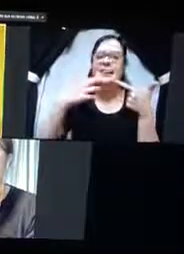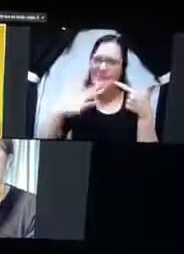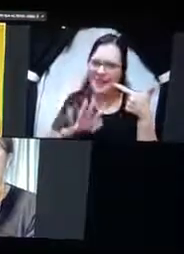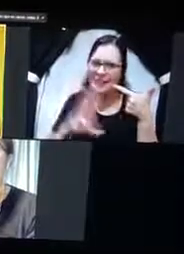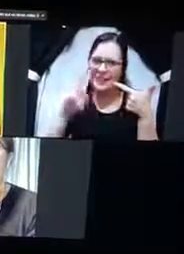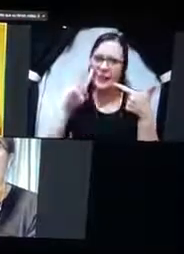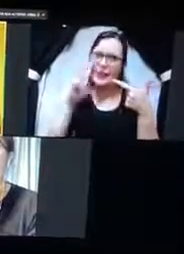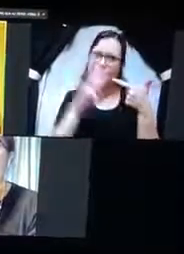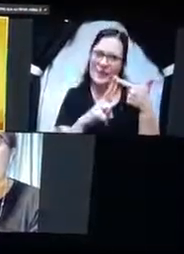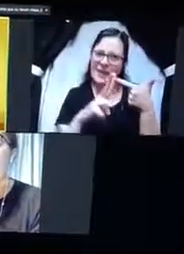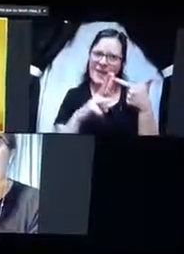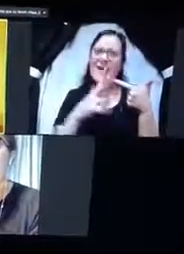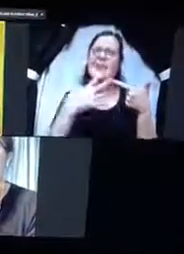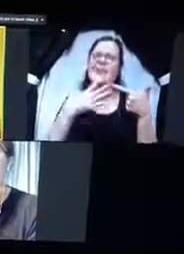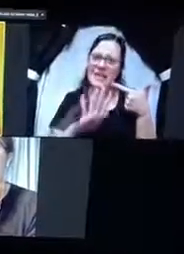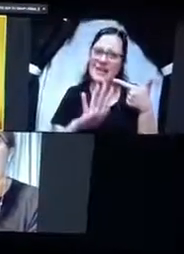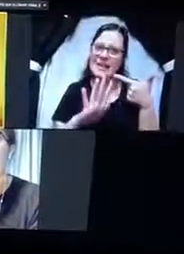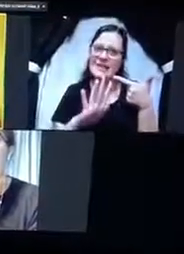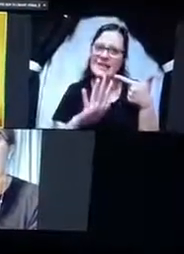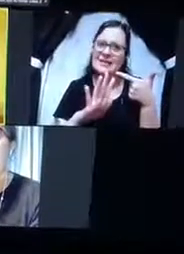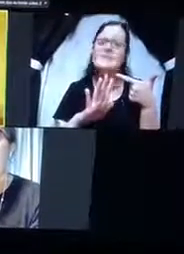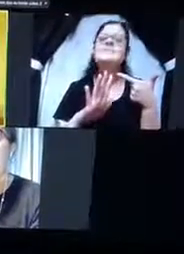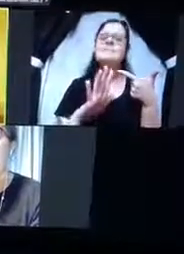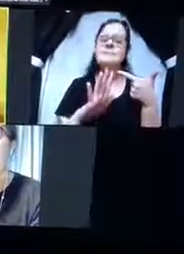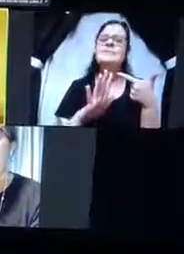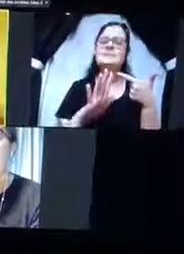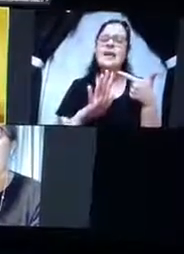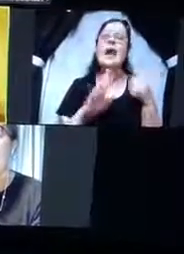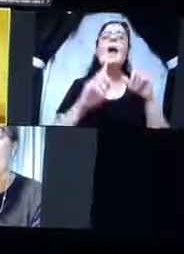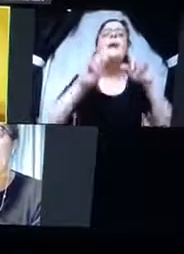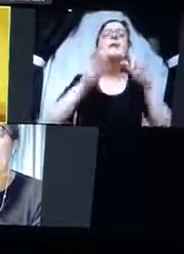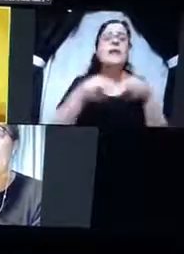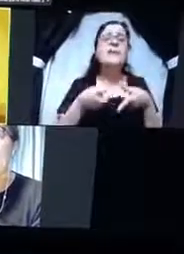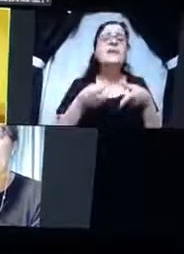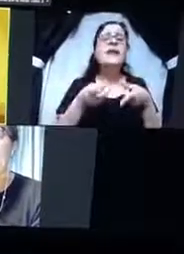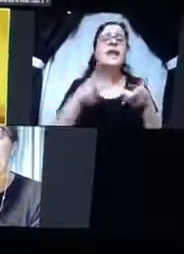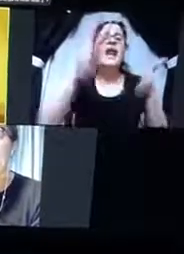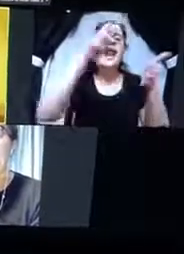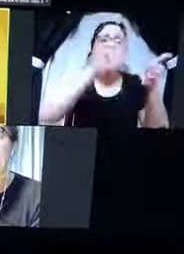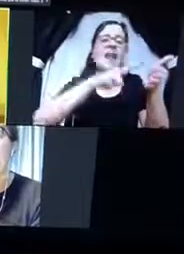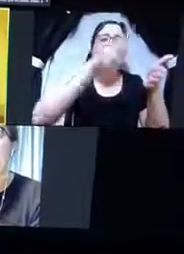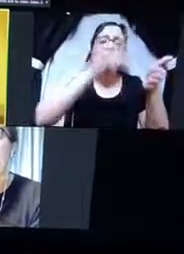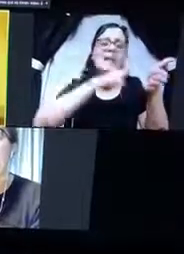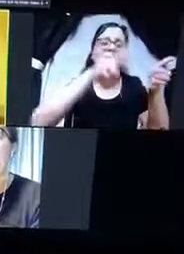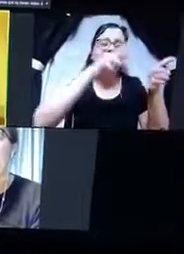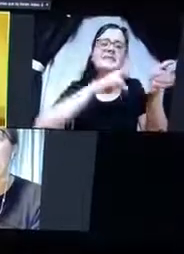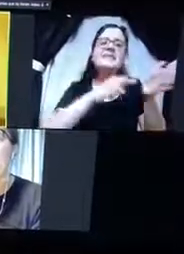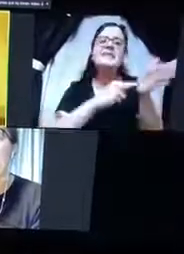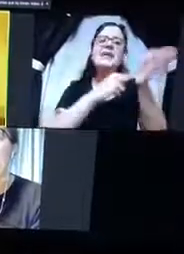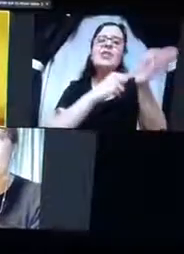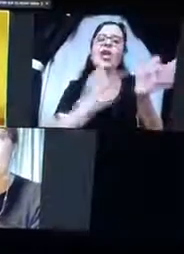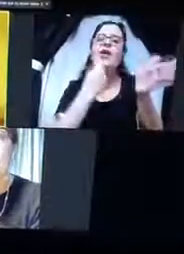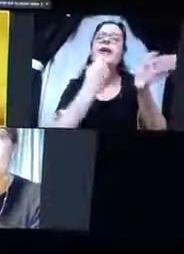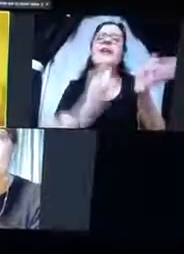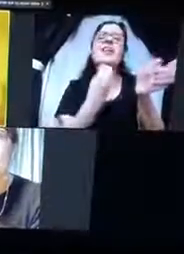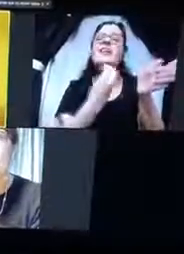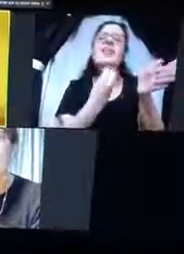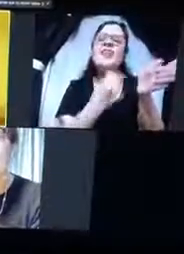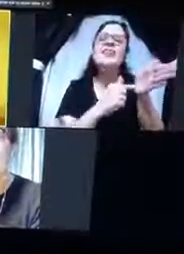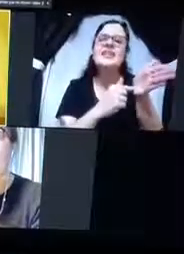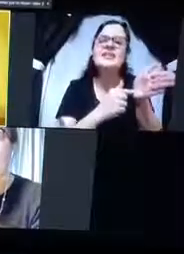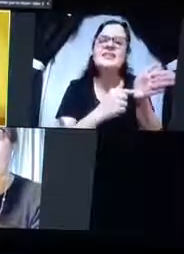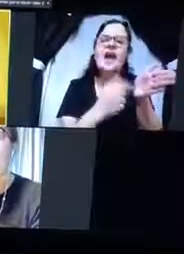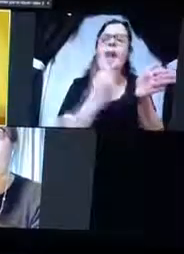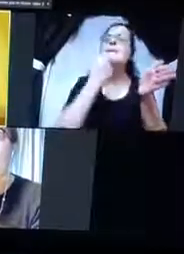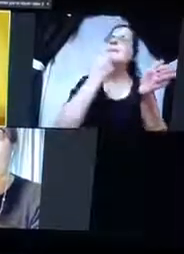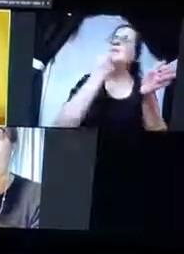¿sí? Que hagan una aproximación de la lectura, ¿sí? Leyendo y contando a ver qué dice ahí